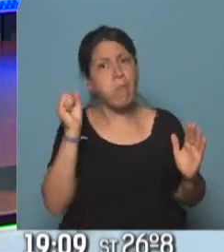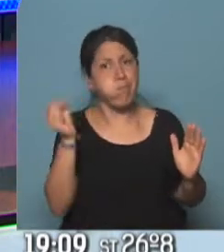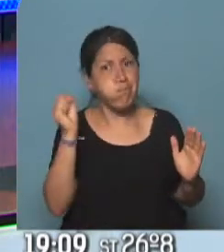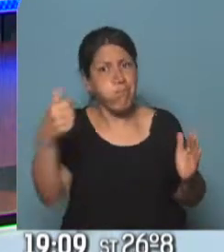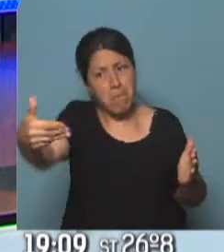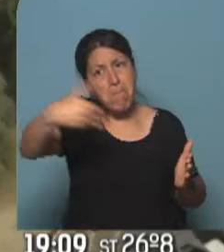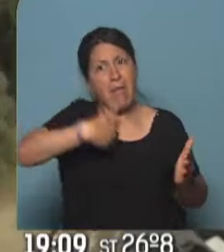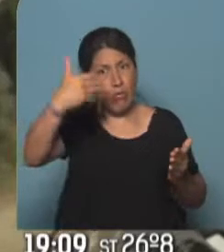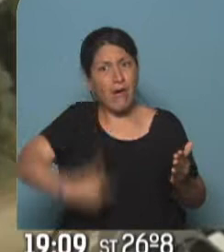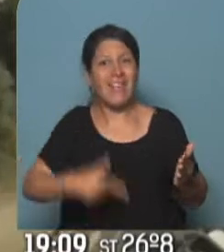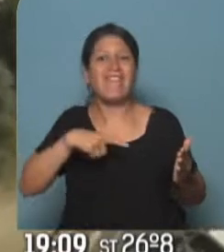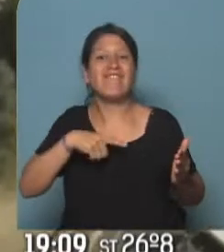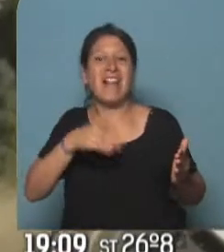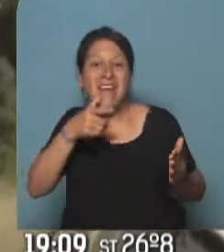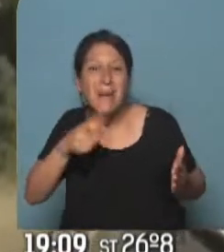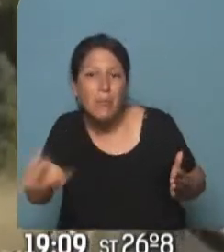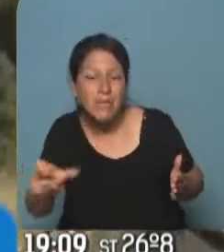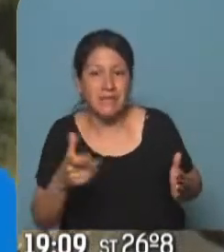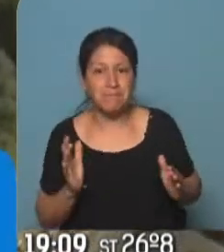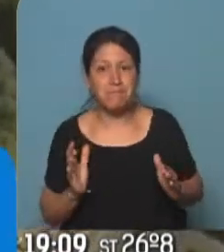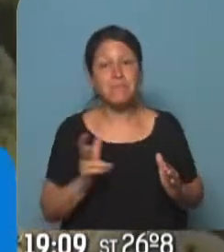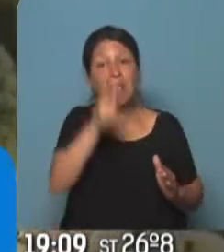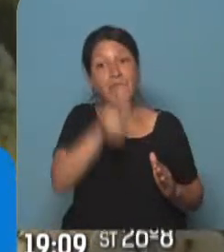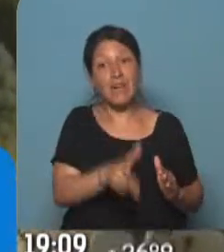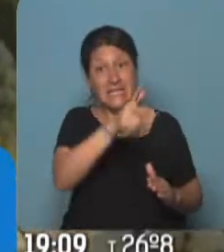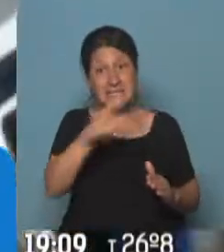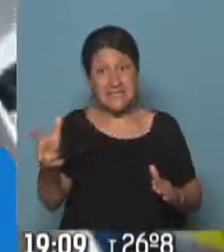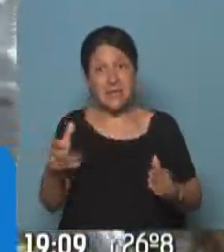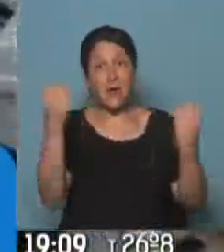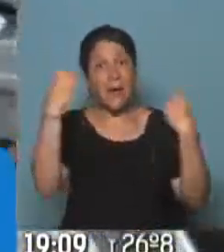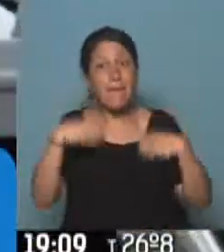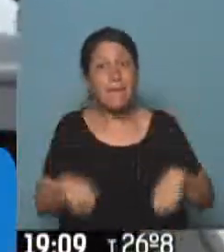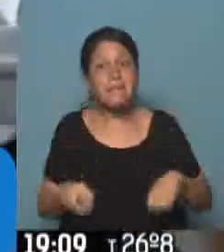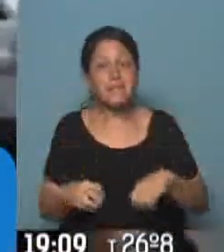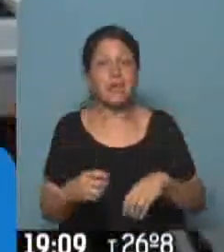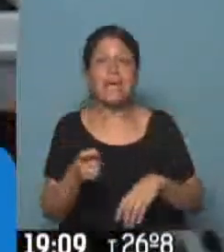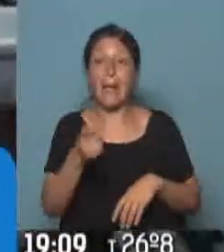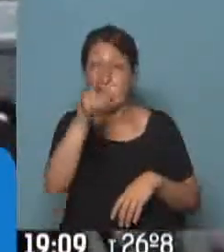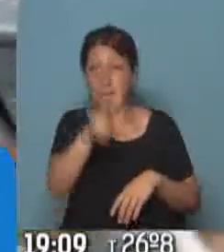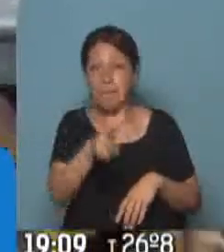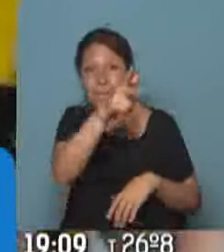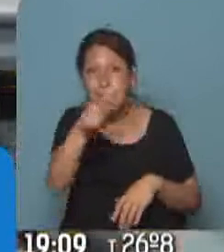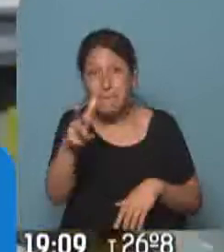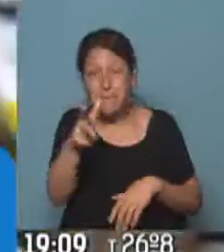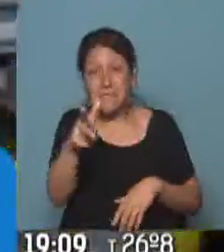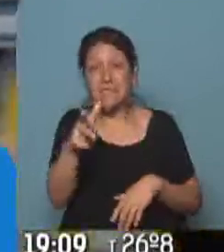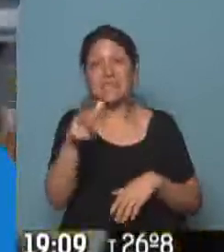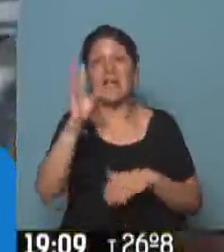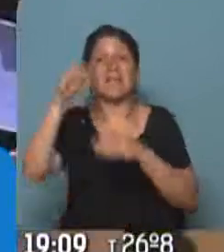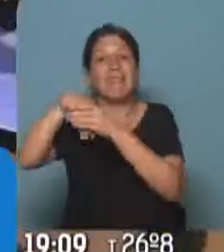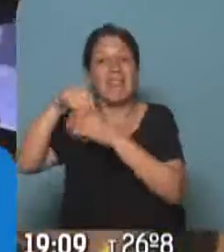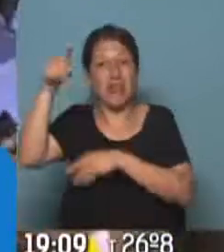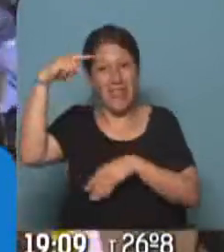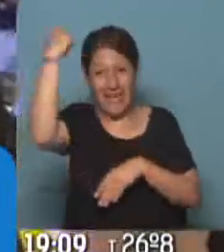le respondió el papá francisco encabezó la primera misa católica celebrada en público en los emiratos árabes